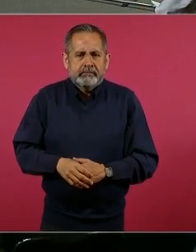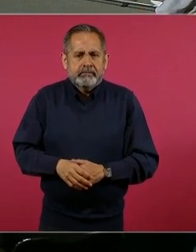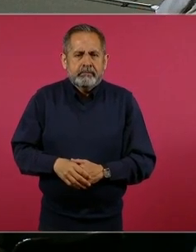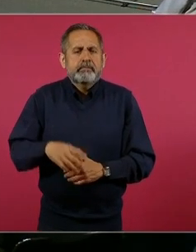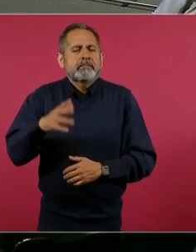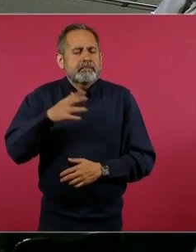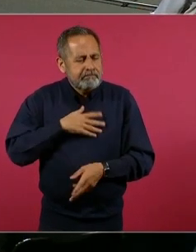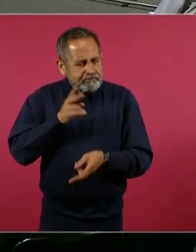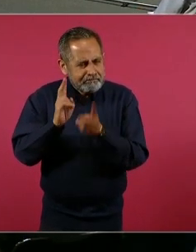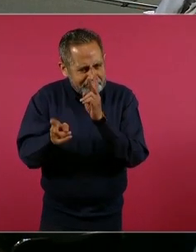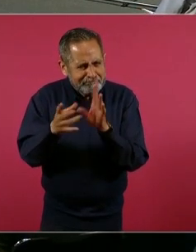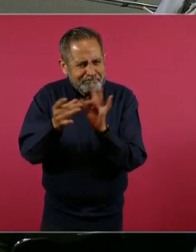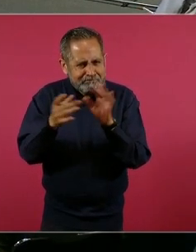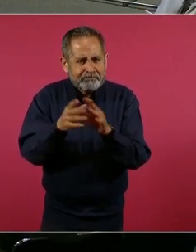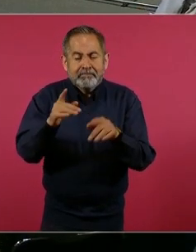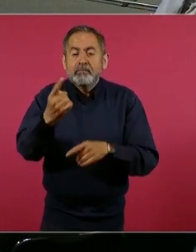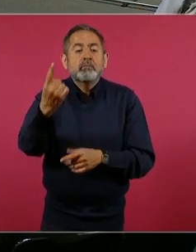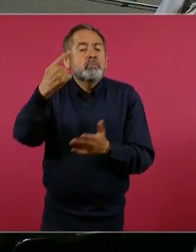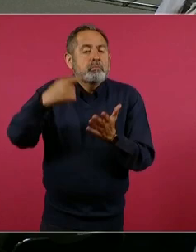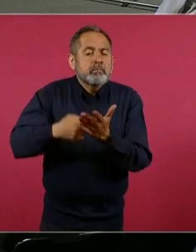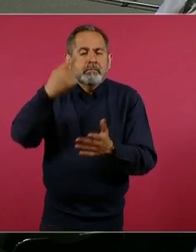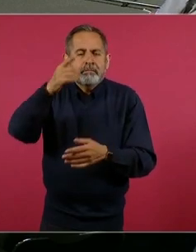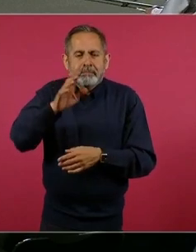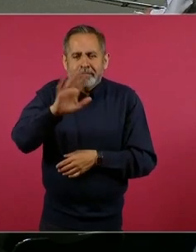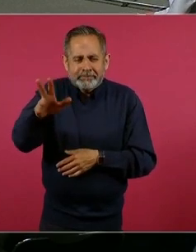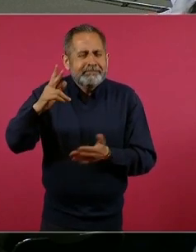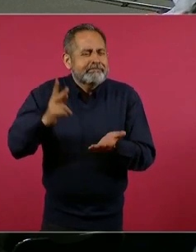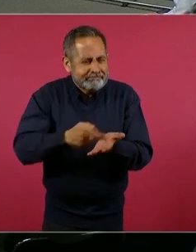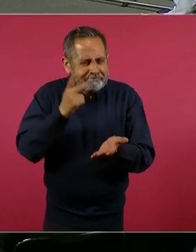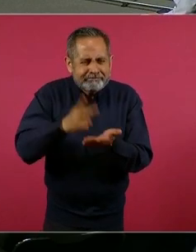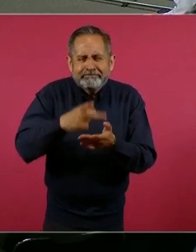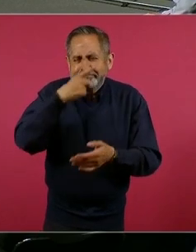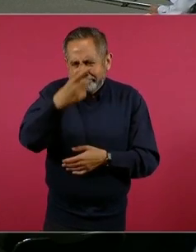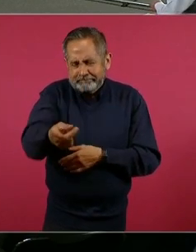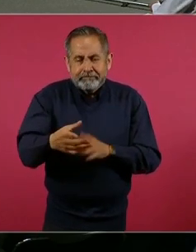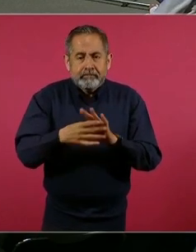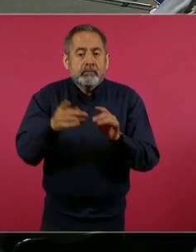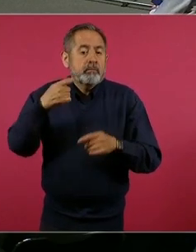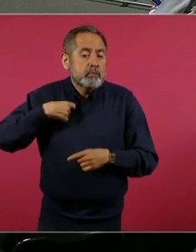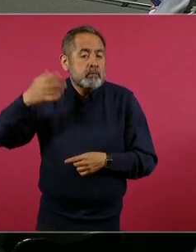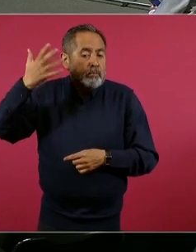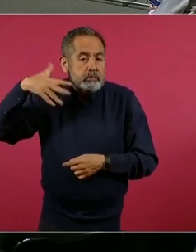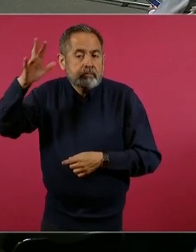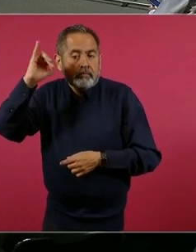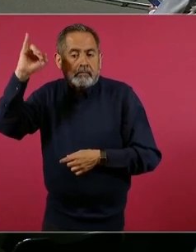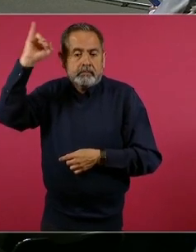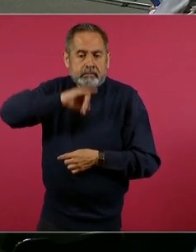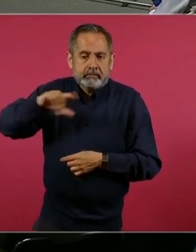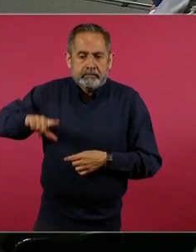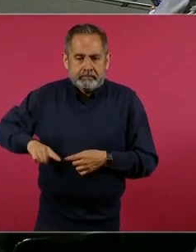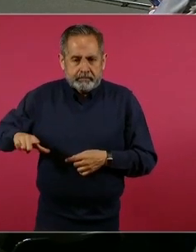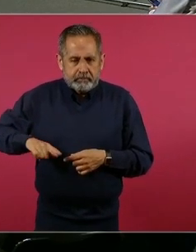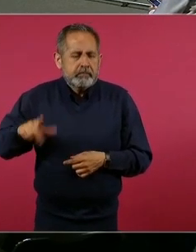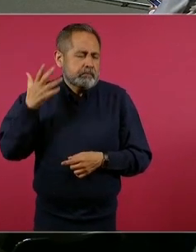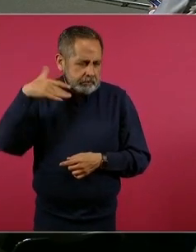Les platico que en una ocasión, yo ya lo comenté, era yo jefe de gobierno.